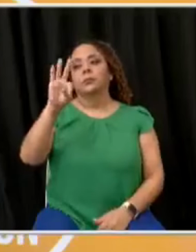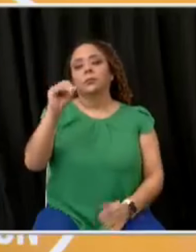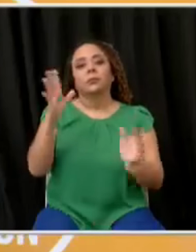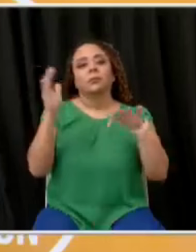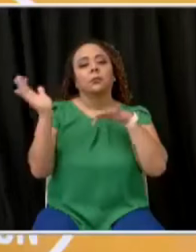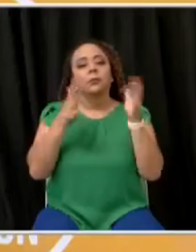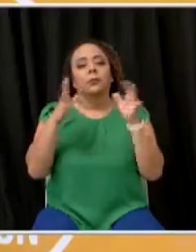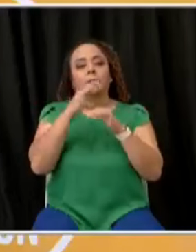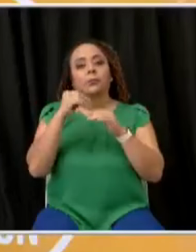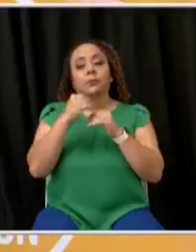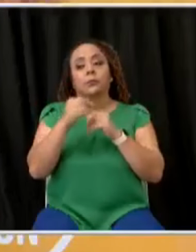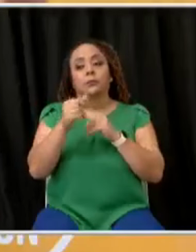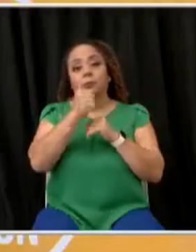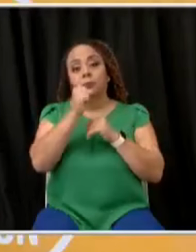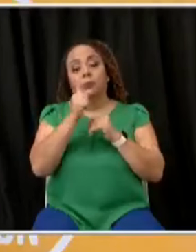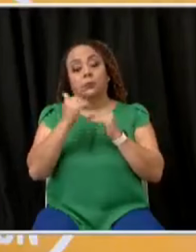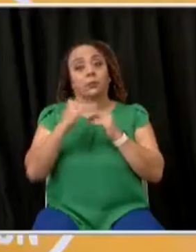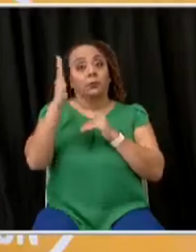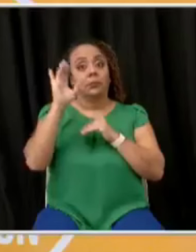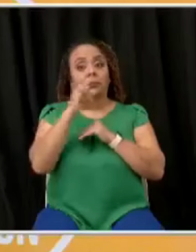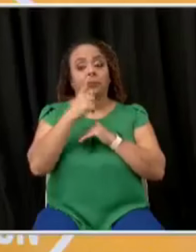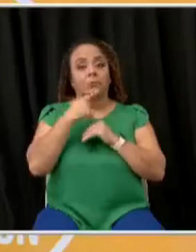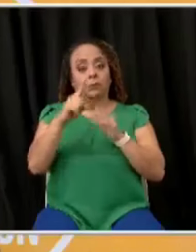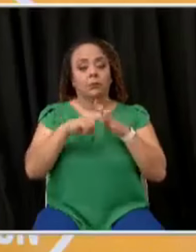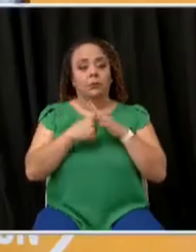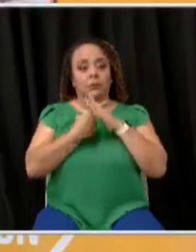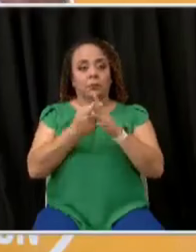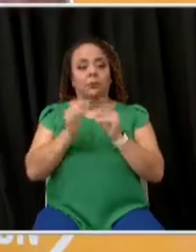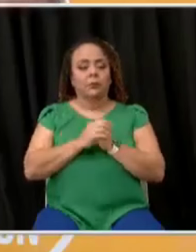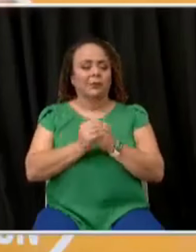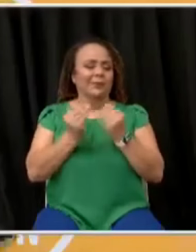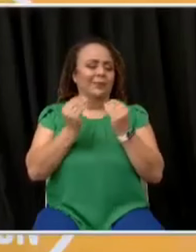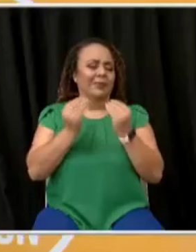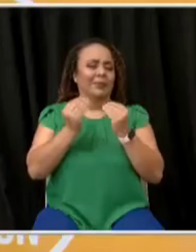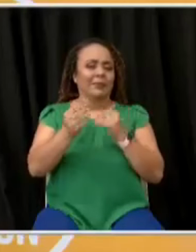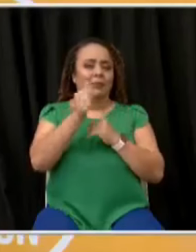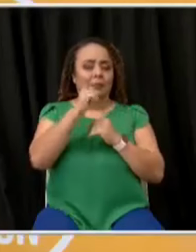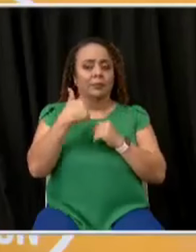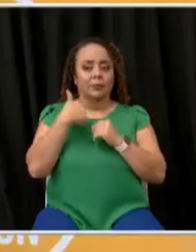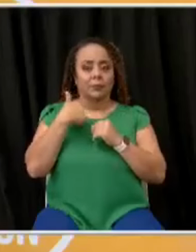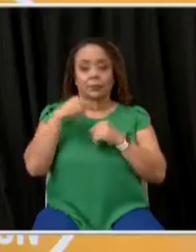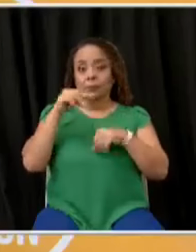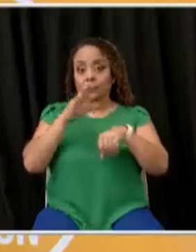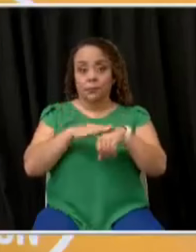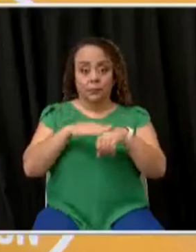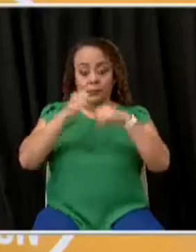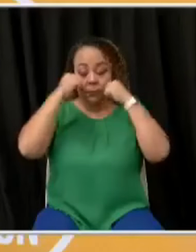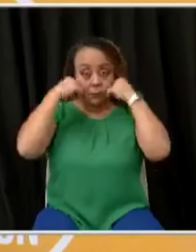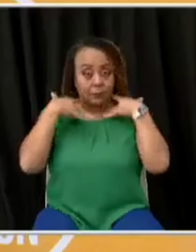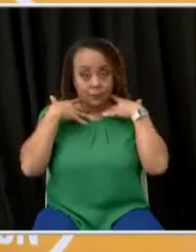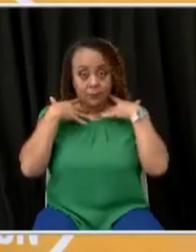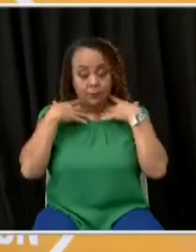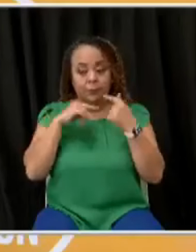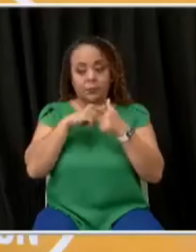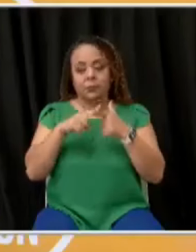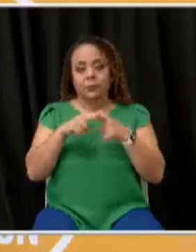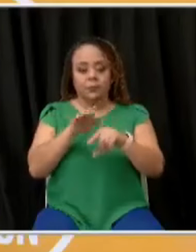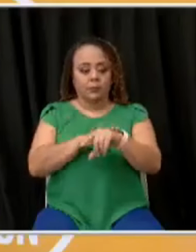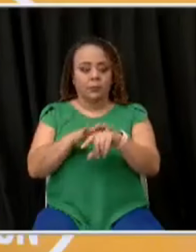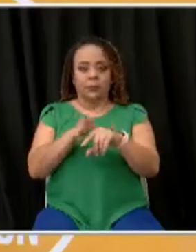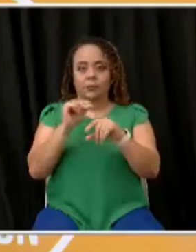humedad es tan alta, la humedad del ambiente, como les decía al principio, es tanta el agua que hay en el ambiente que no le permite a uno sudar. Entonces la piel no